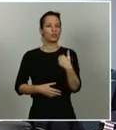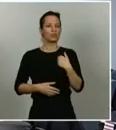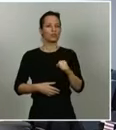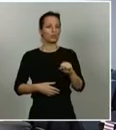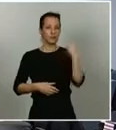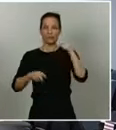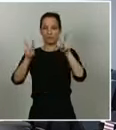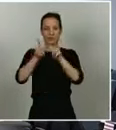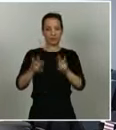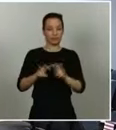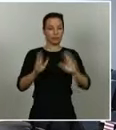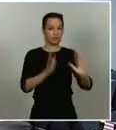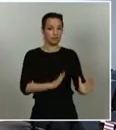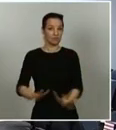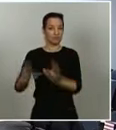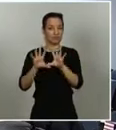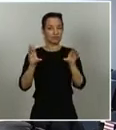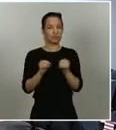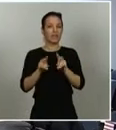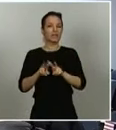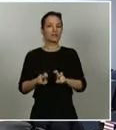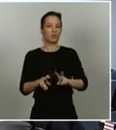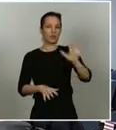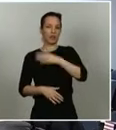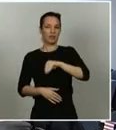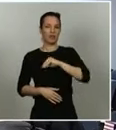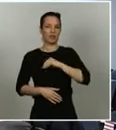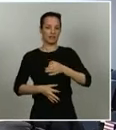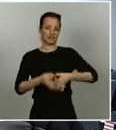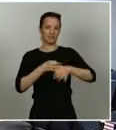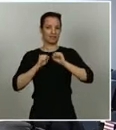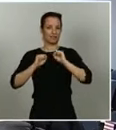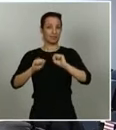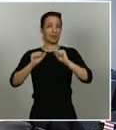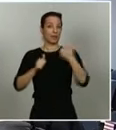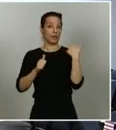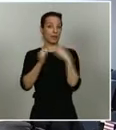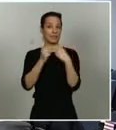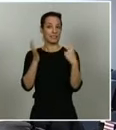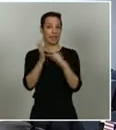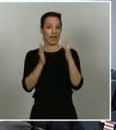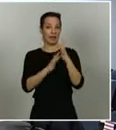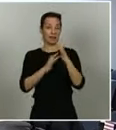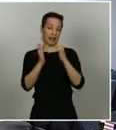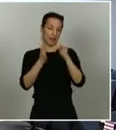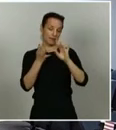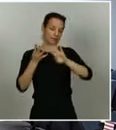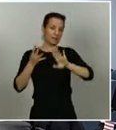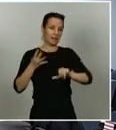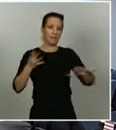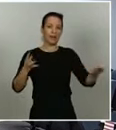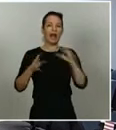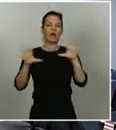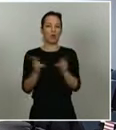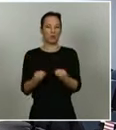del Estudio Nacional Sero Epidemiológico que se puso en marcha el pasado 27 de abril, en la última semana de abril, y que va a permitir elaborar un